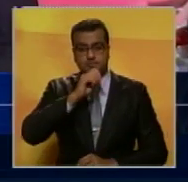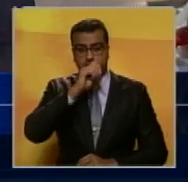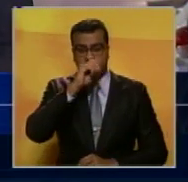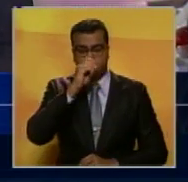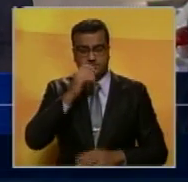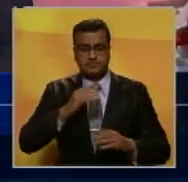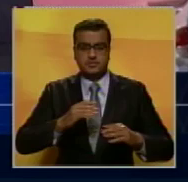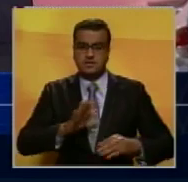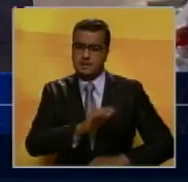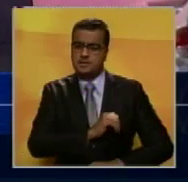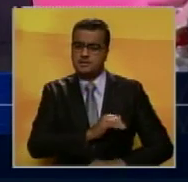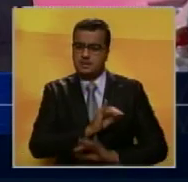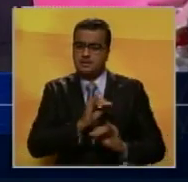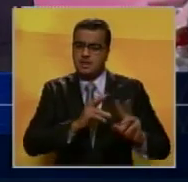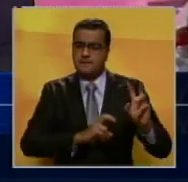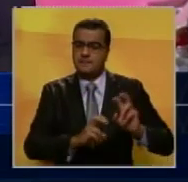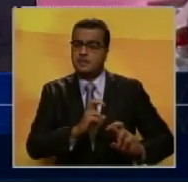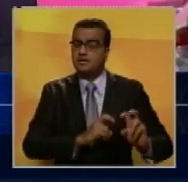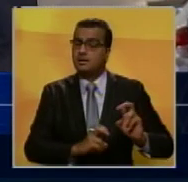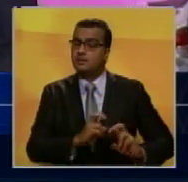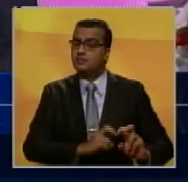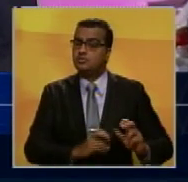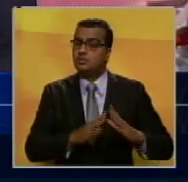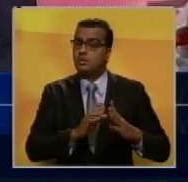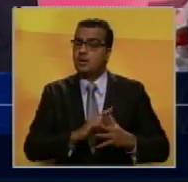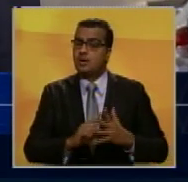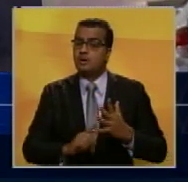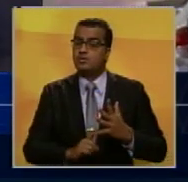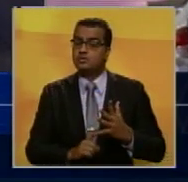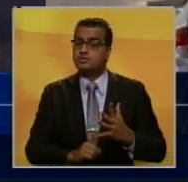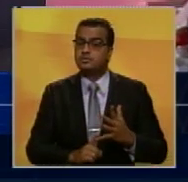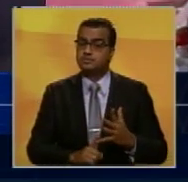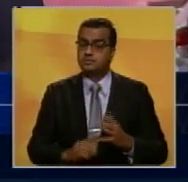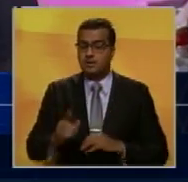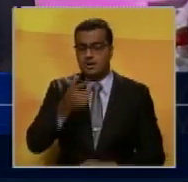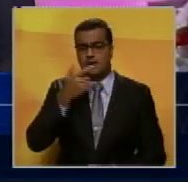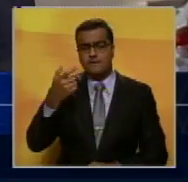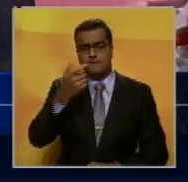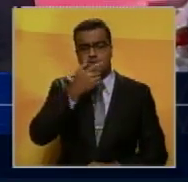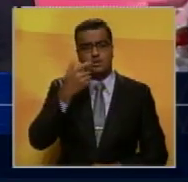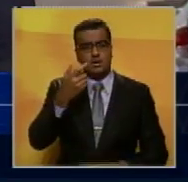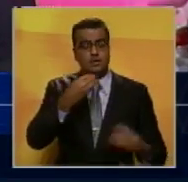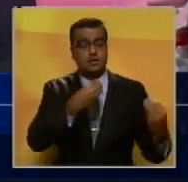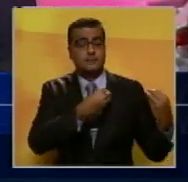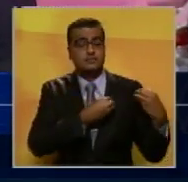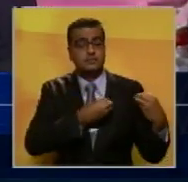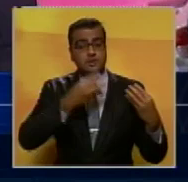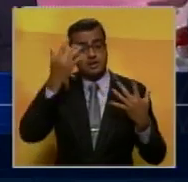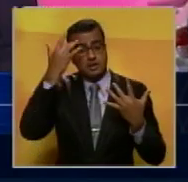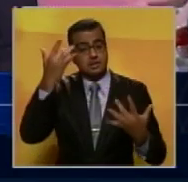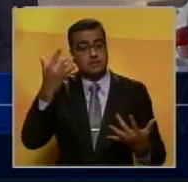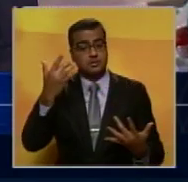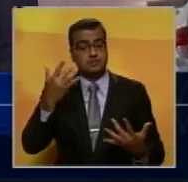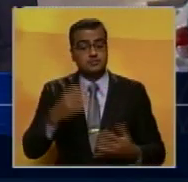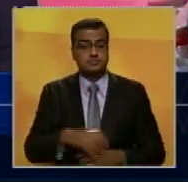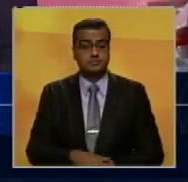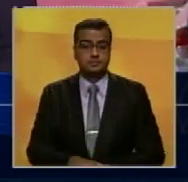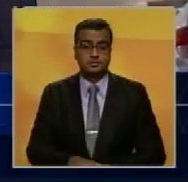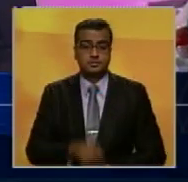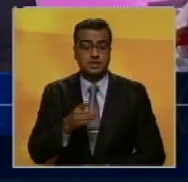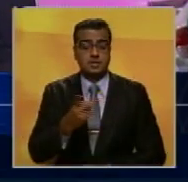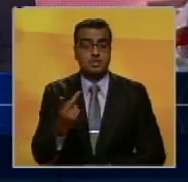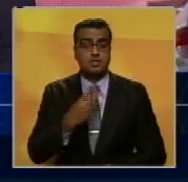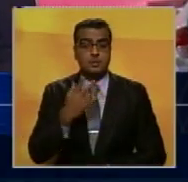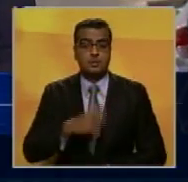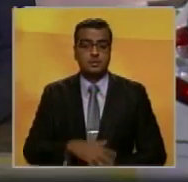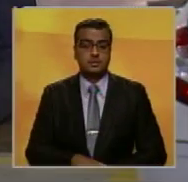tanto, el Cuerpo de Investigaciones Científicas Penales y Criminalísticas se encuentra tras la pista de los autores intelectuales y materiales de este